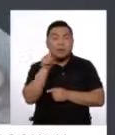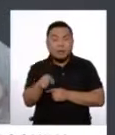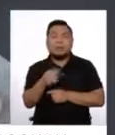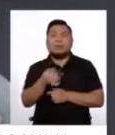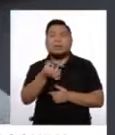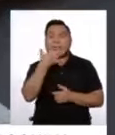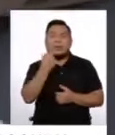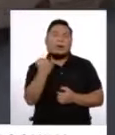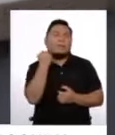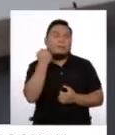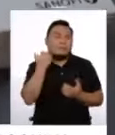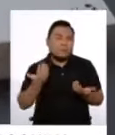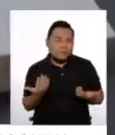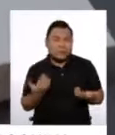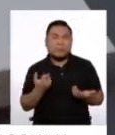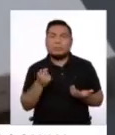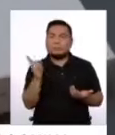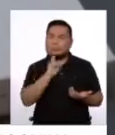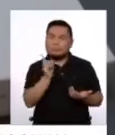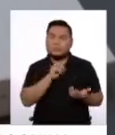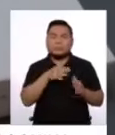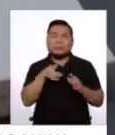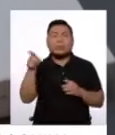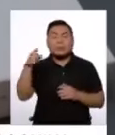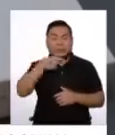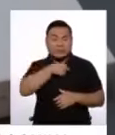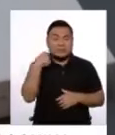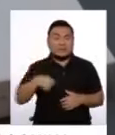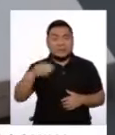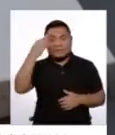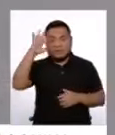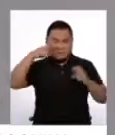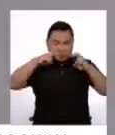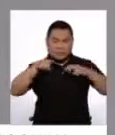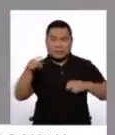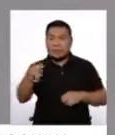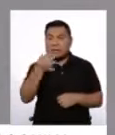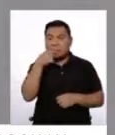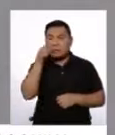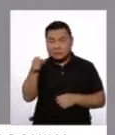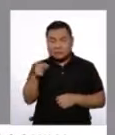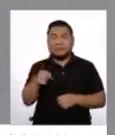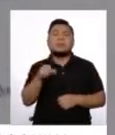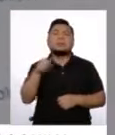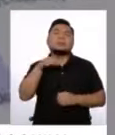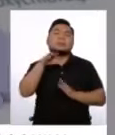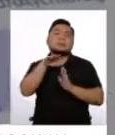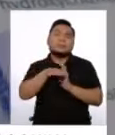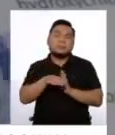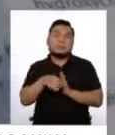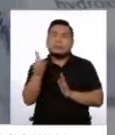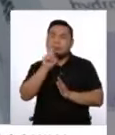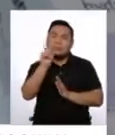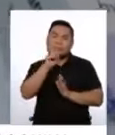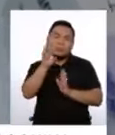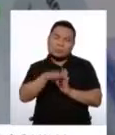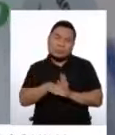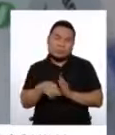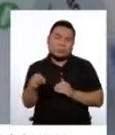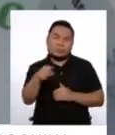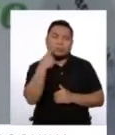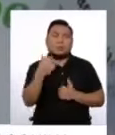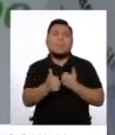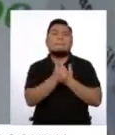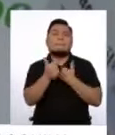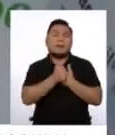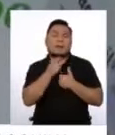en pacientes graves ni leves. Según los estudios hechos en Francia y China, la cloroxicina no reduce significativamente